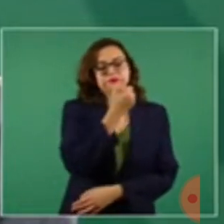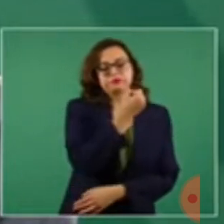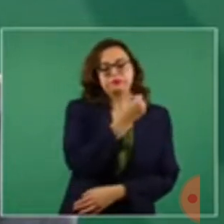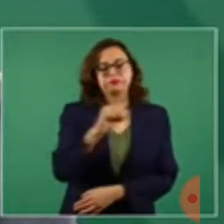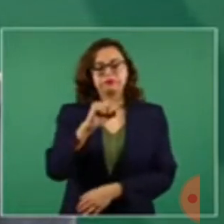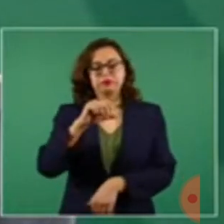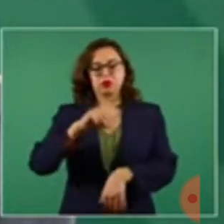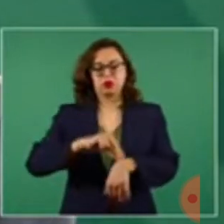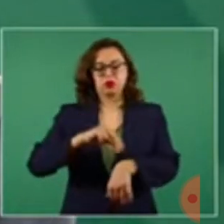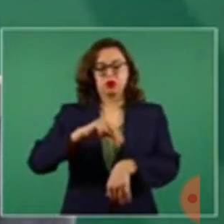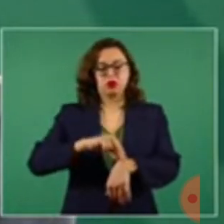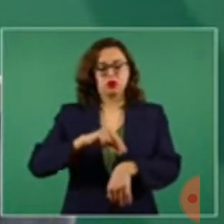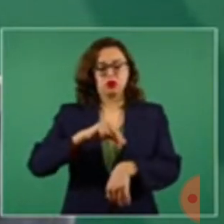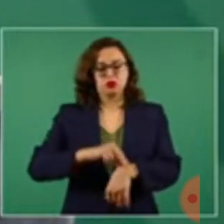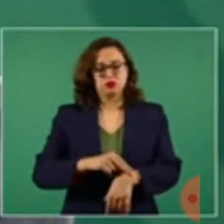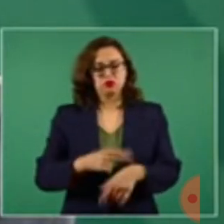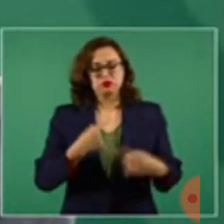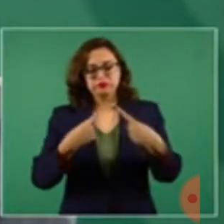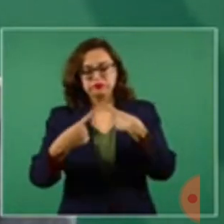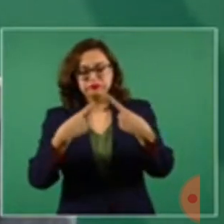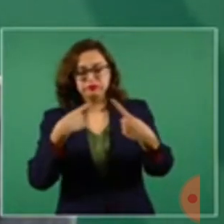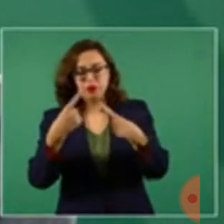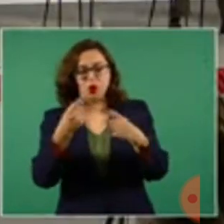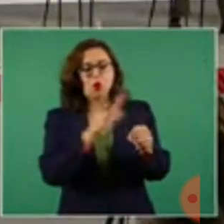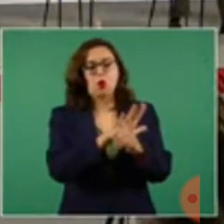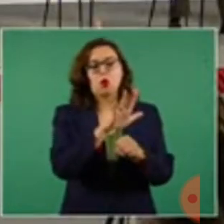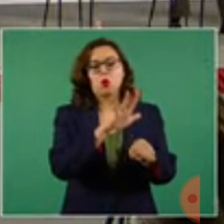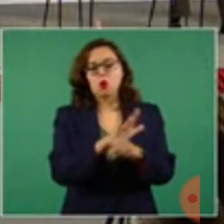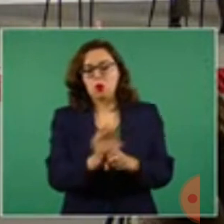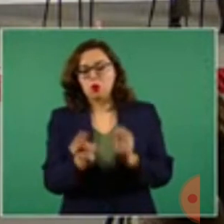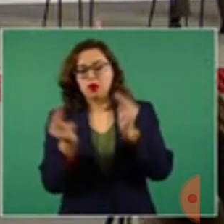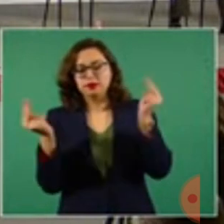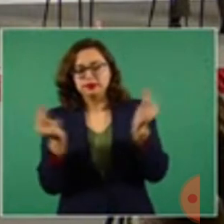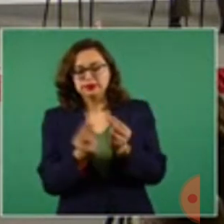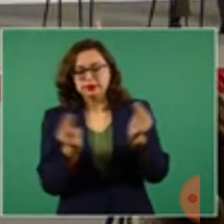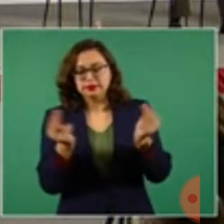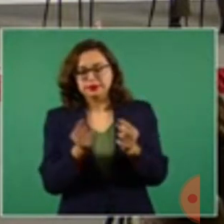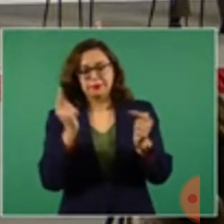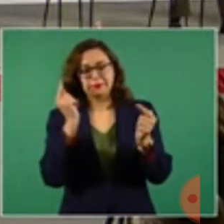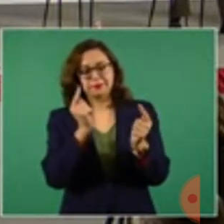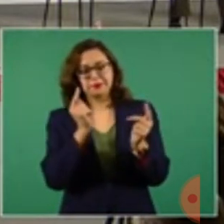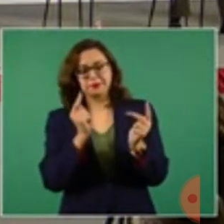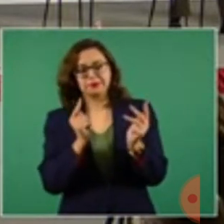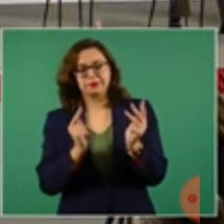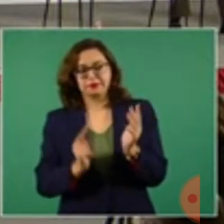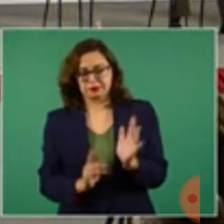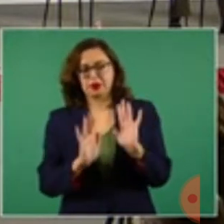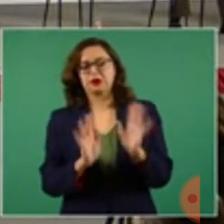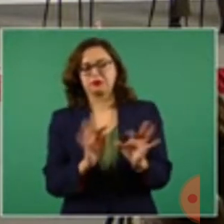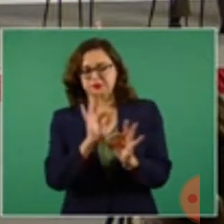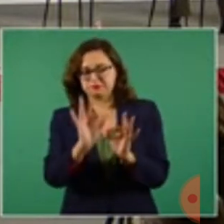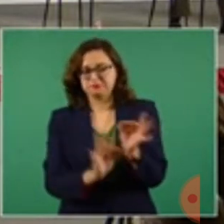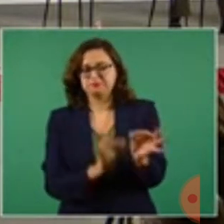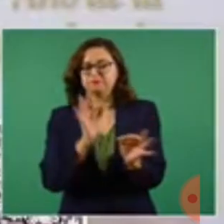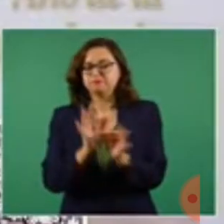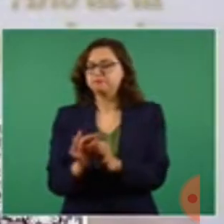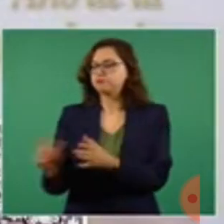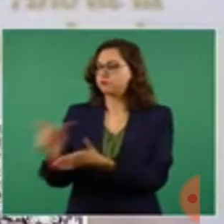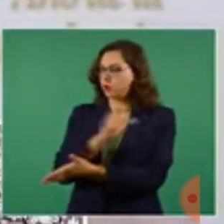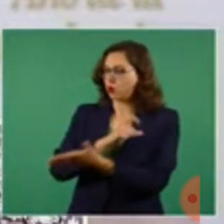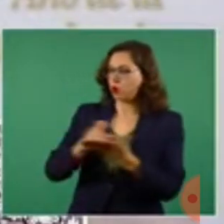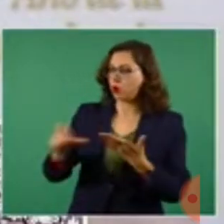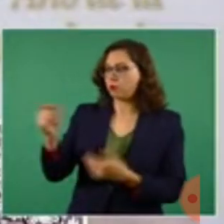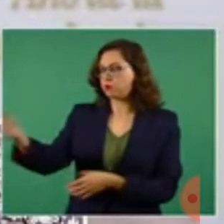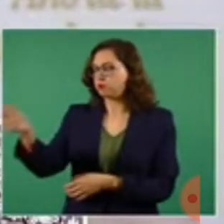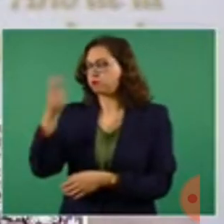que quieren los proveedores. Eso es esencial. Así se integran diferentes grupos de trabajo, algunos los